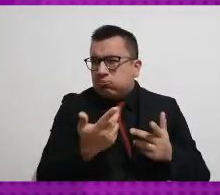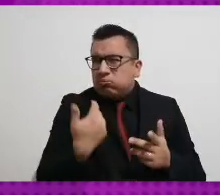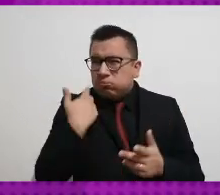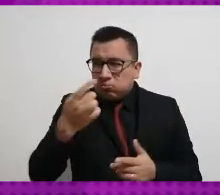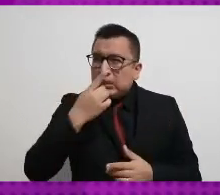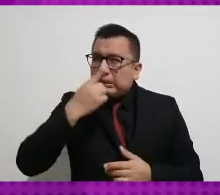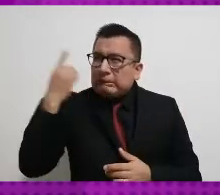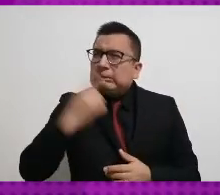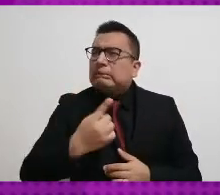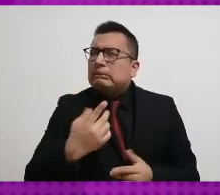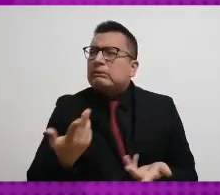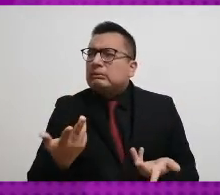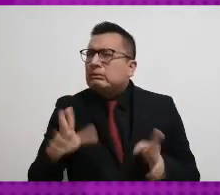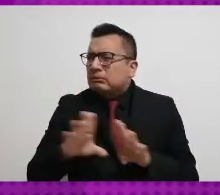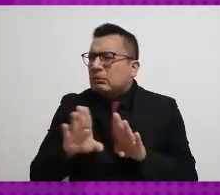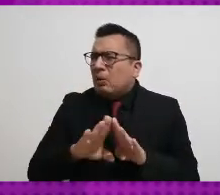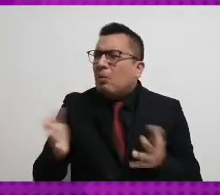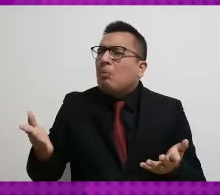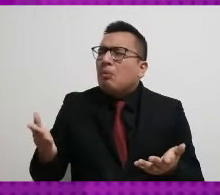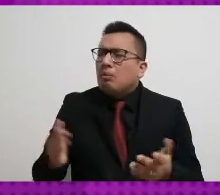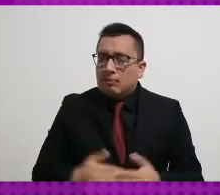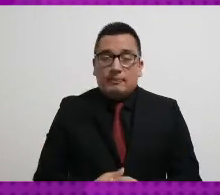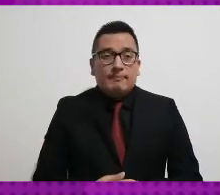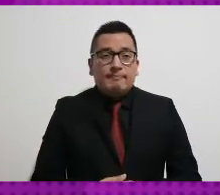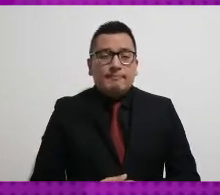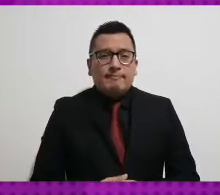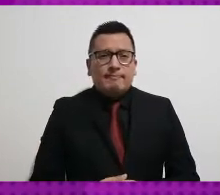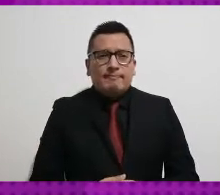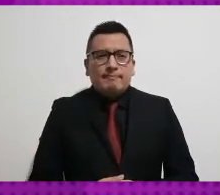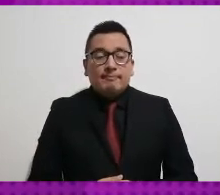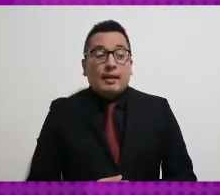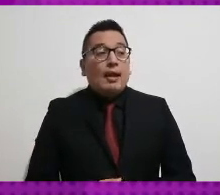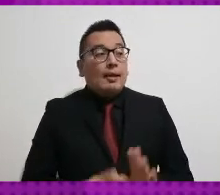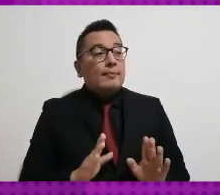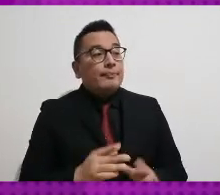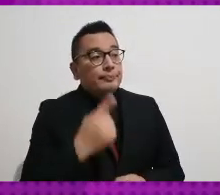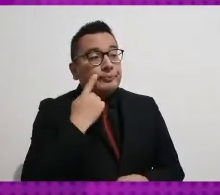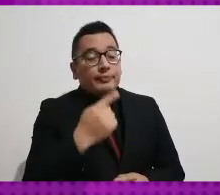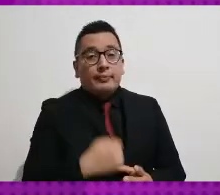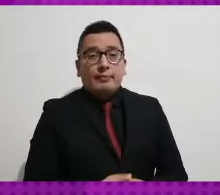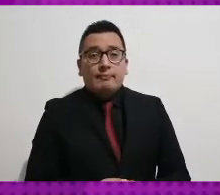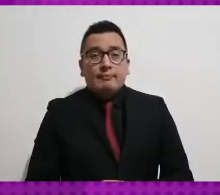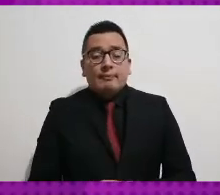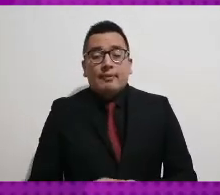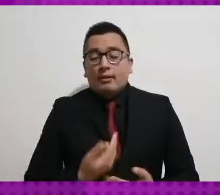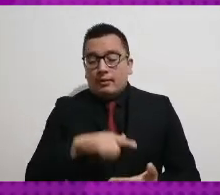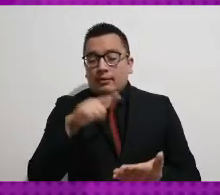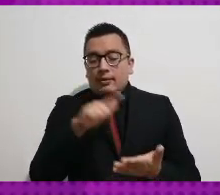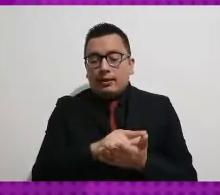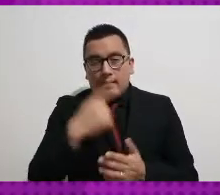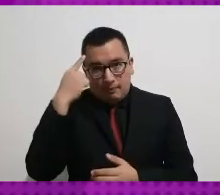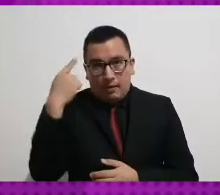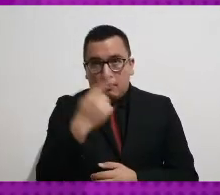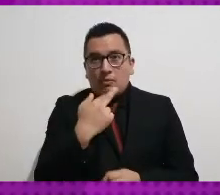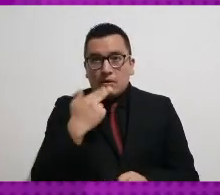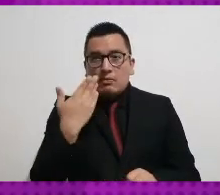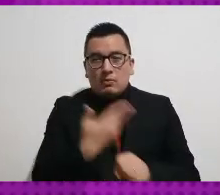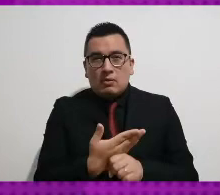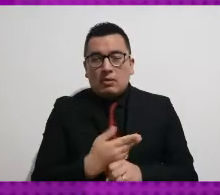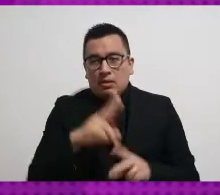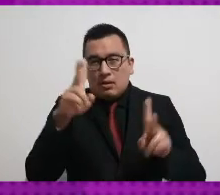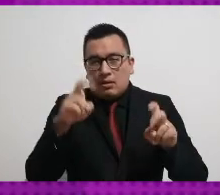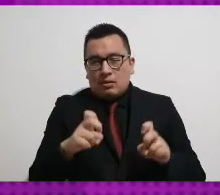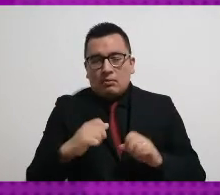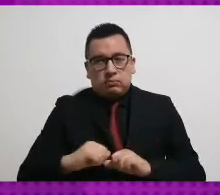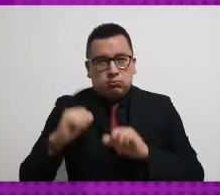sobre todo para ir entrando al tema de lo que nos va a platicar ahorita. Claro que sí, Guillermo. Bueno, mira, como lo establece la propia Ley General de